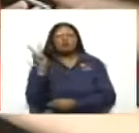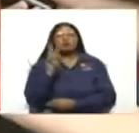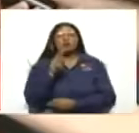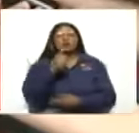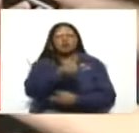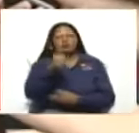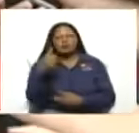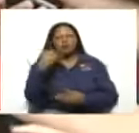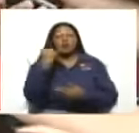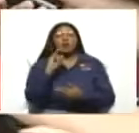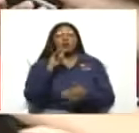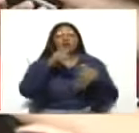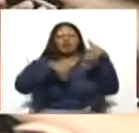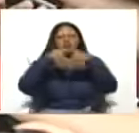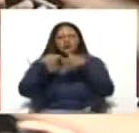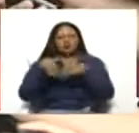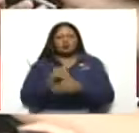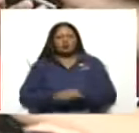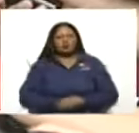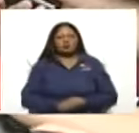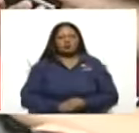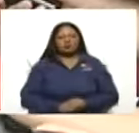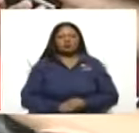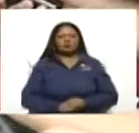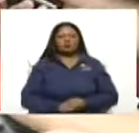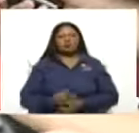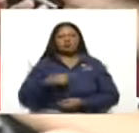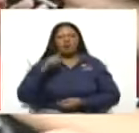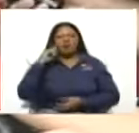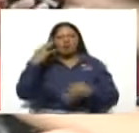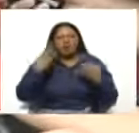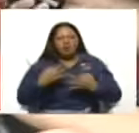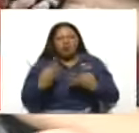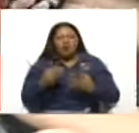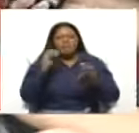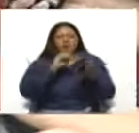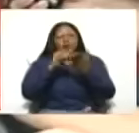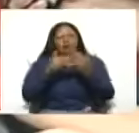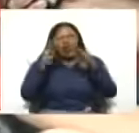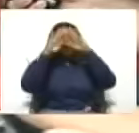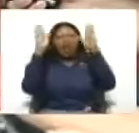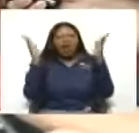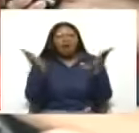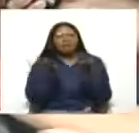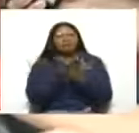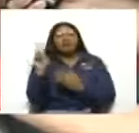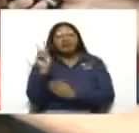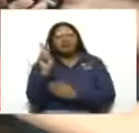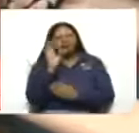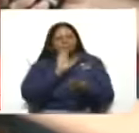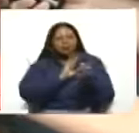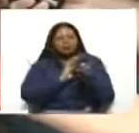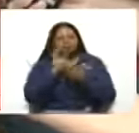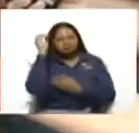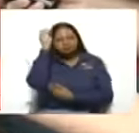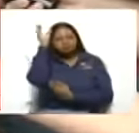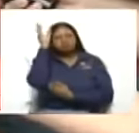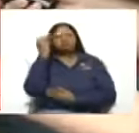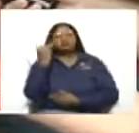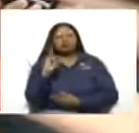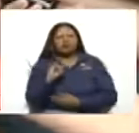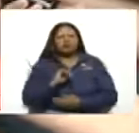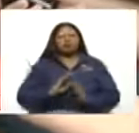que hay elecciones son en verdad un marcador para el mundo. Venezuela ha sido capaz de transitar